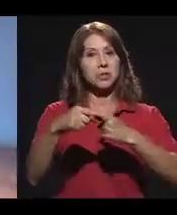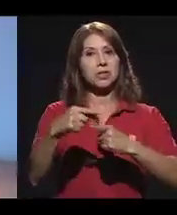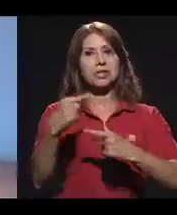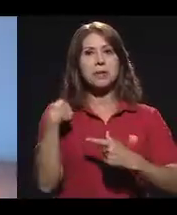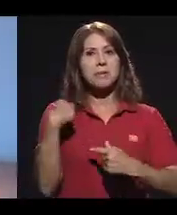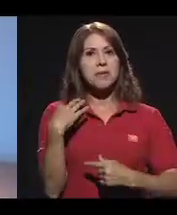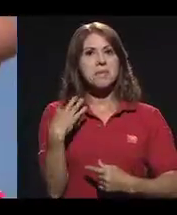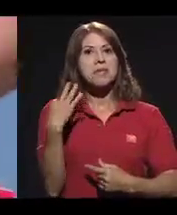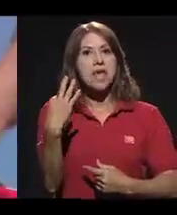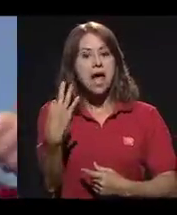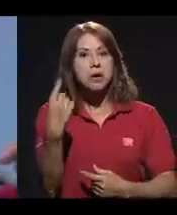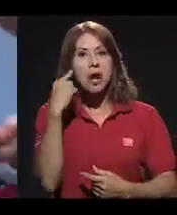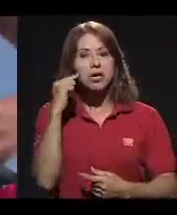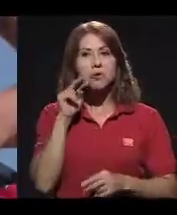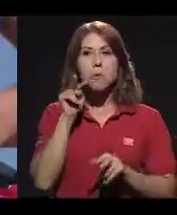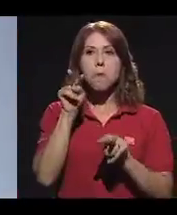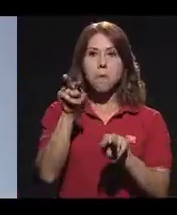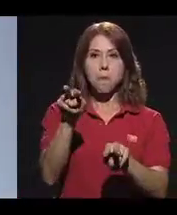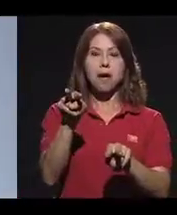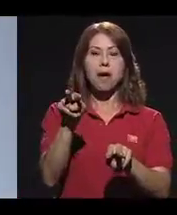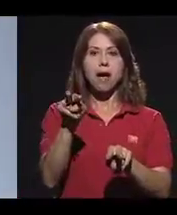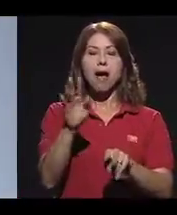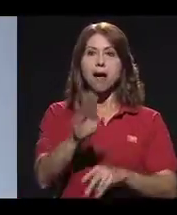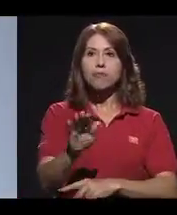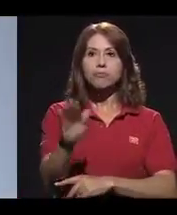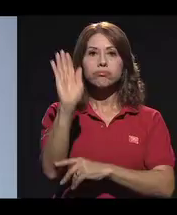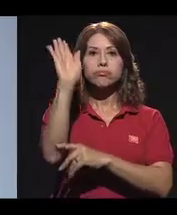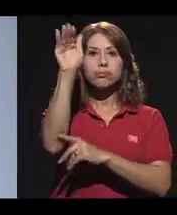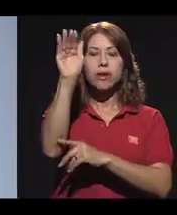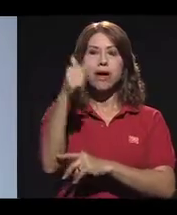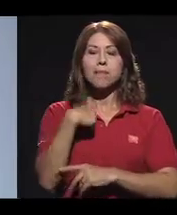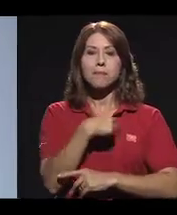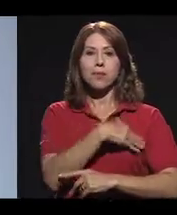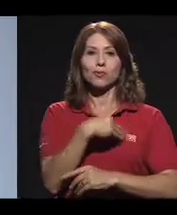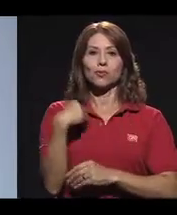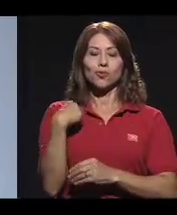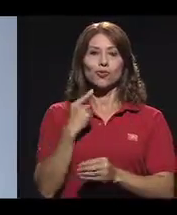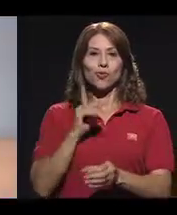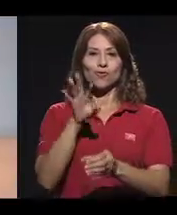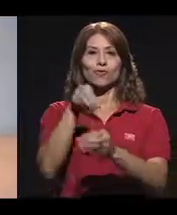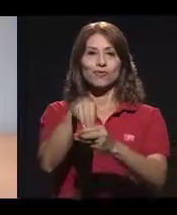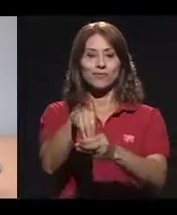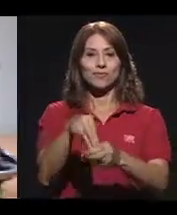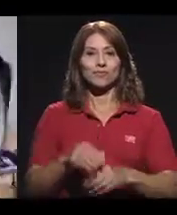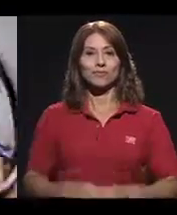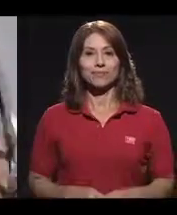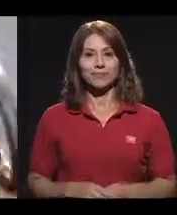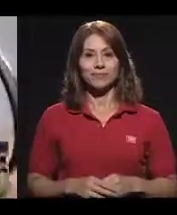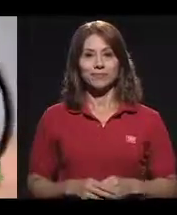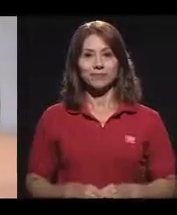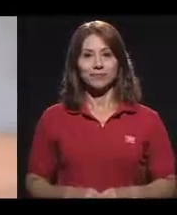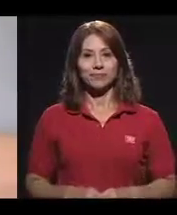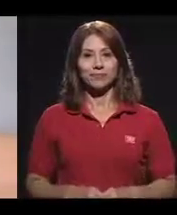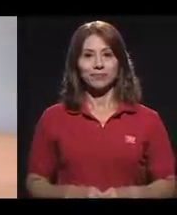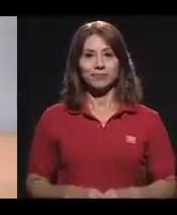a ir a ver jugar baloncesto y me gustó y ahí fue donde me incorporé.